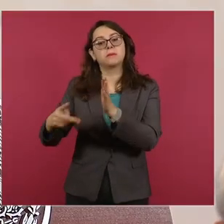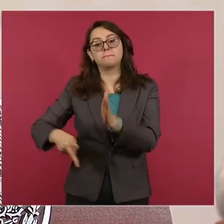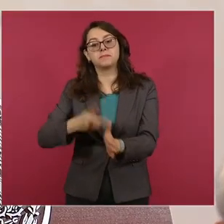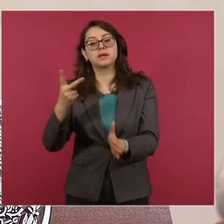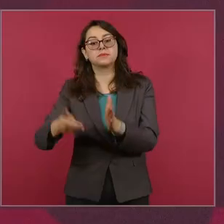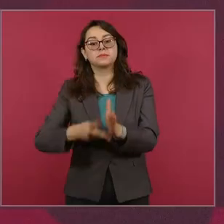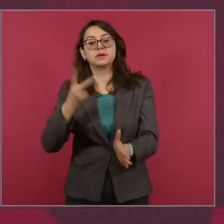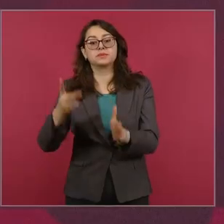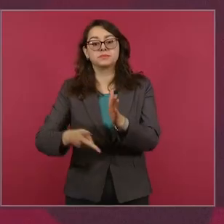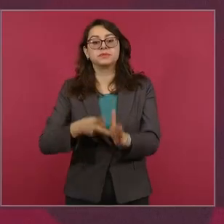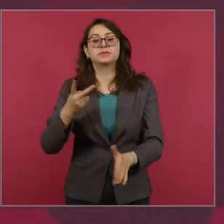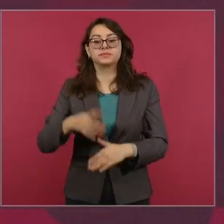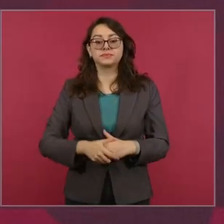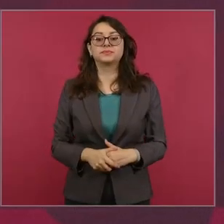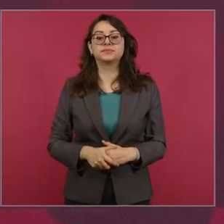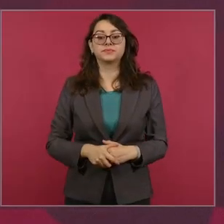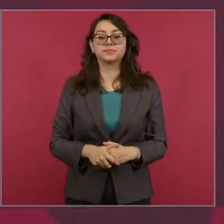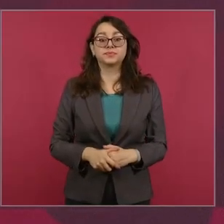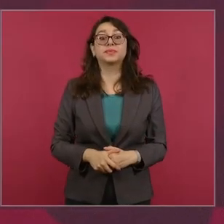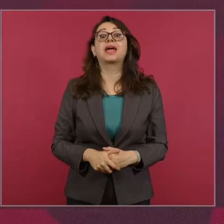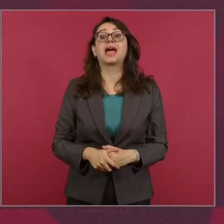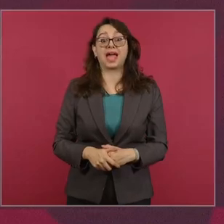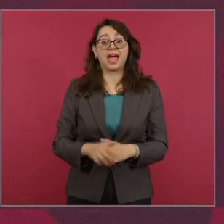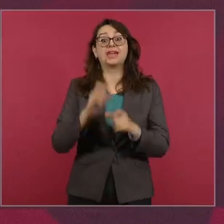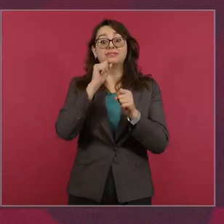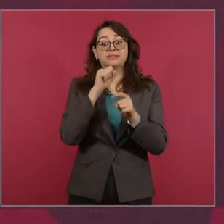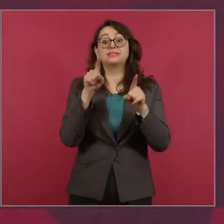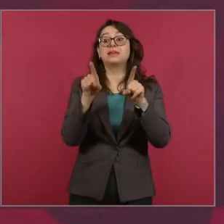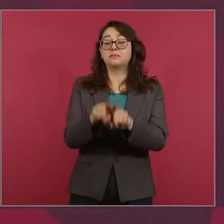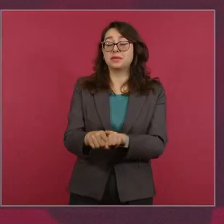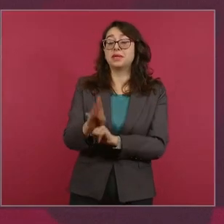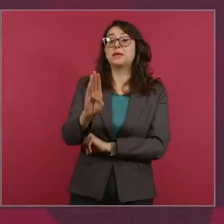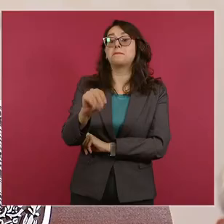Y aumentaron las reservas del Banco de México.